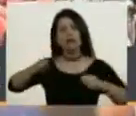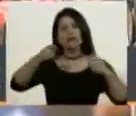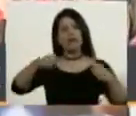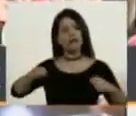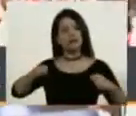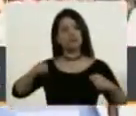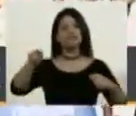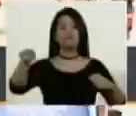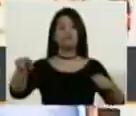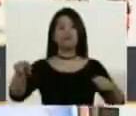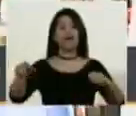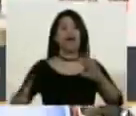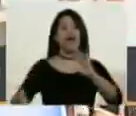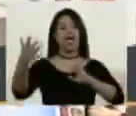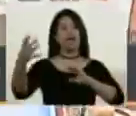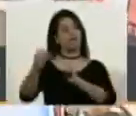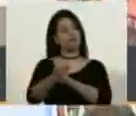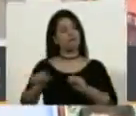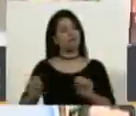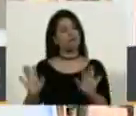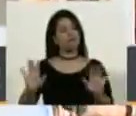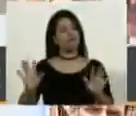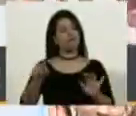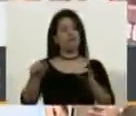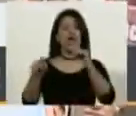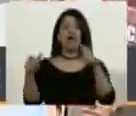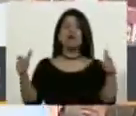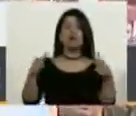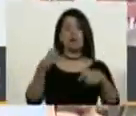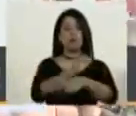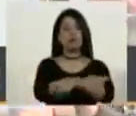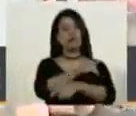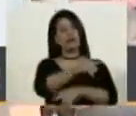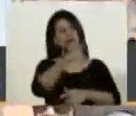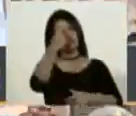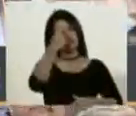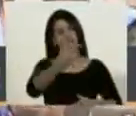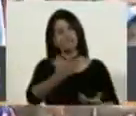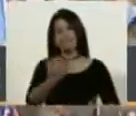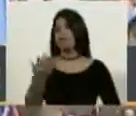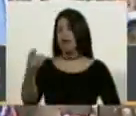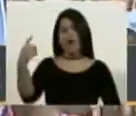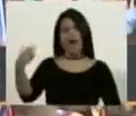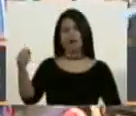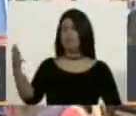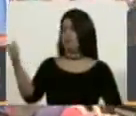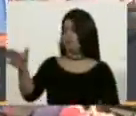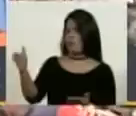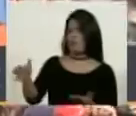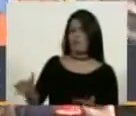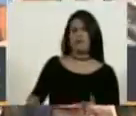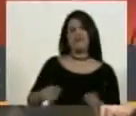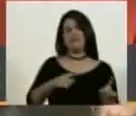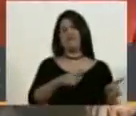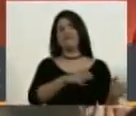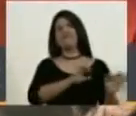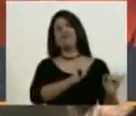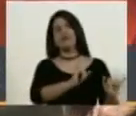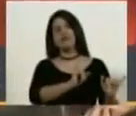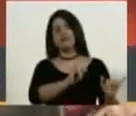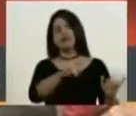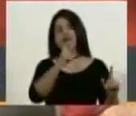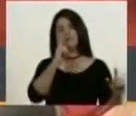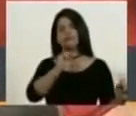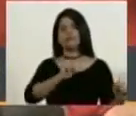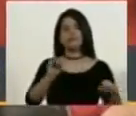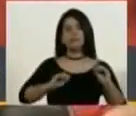más allá de las víctimas lamentables que ellos son expertos en construir en los falsos positivos.